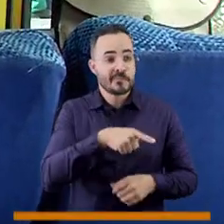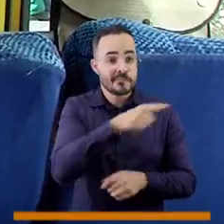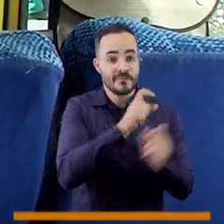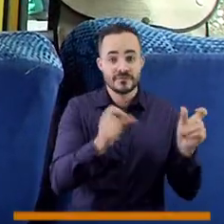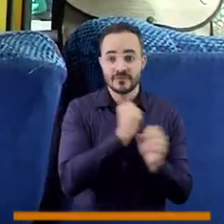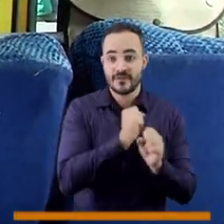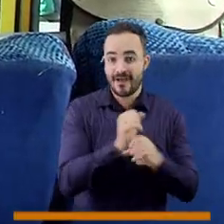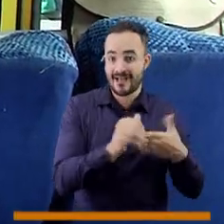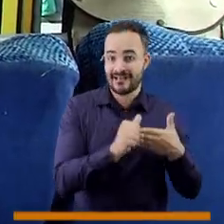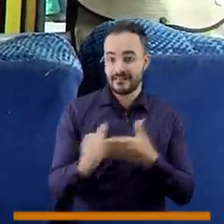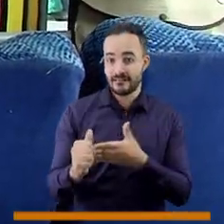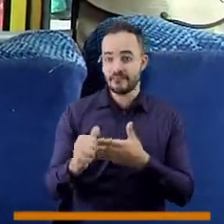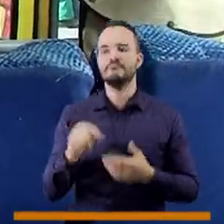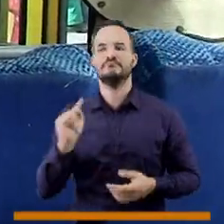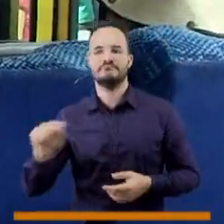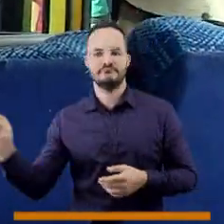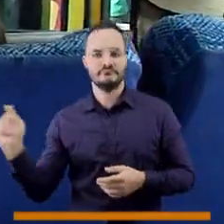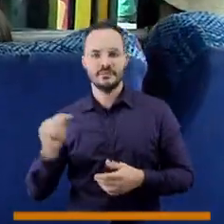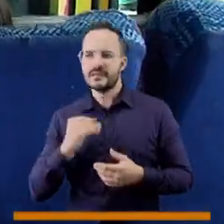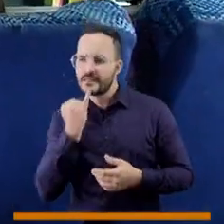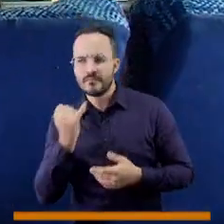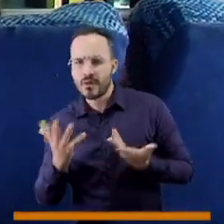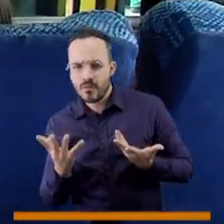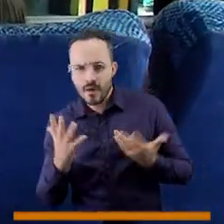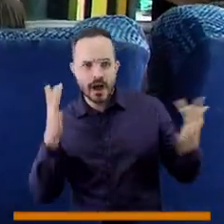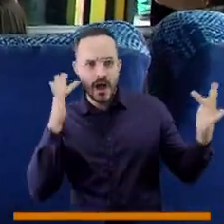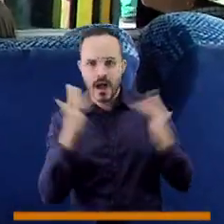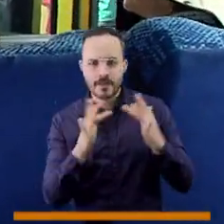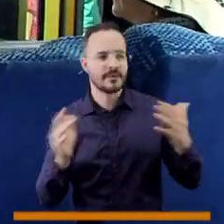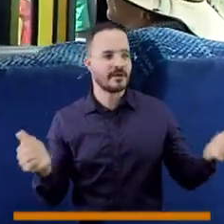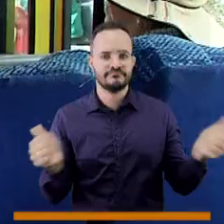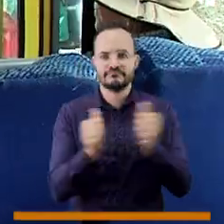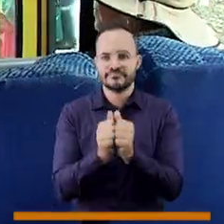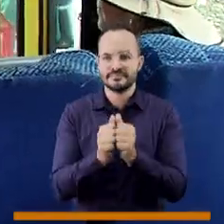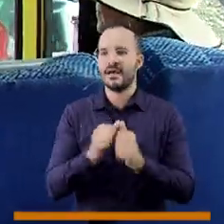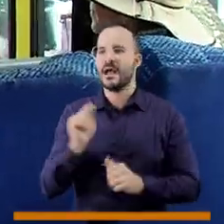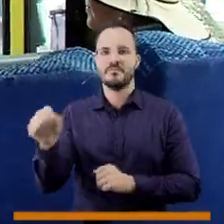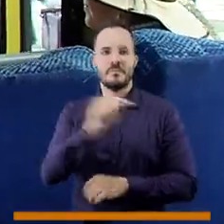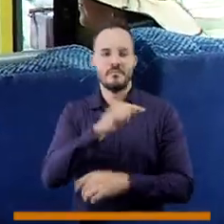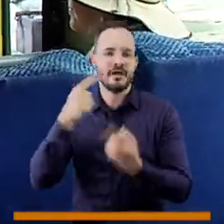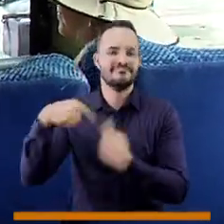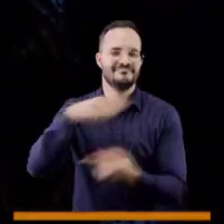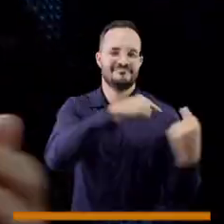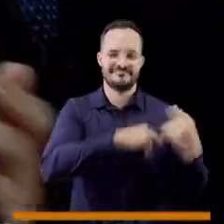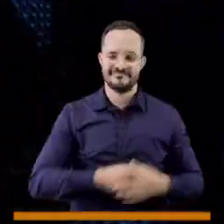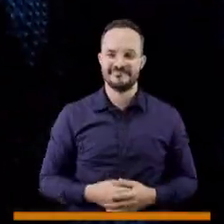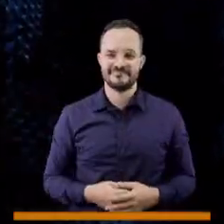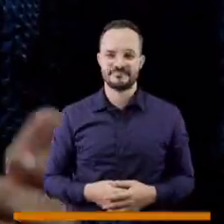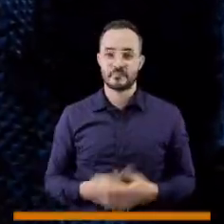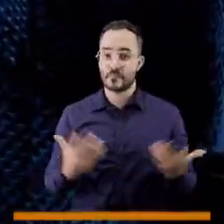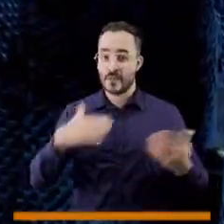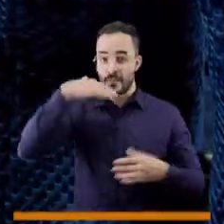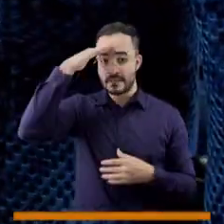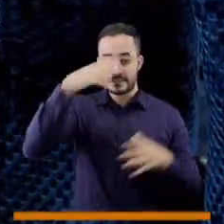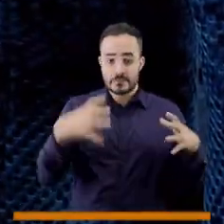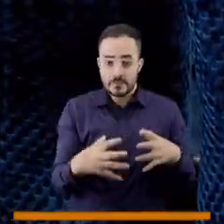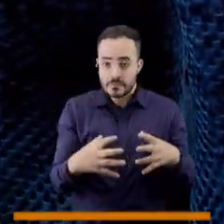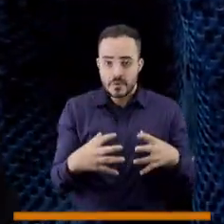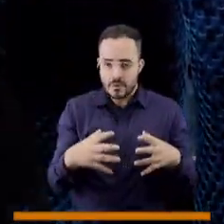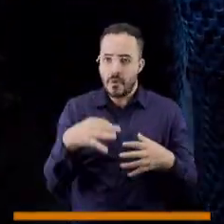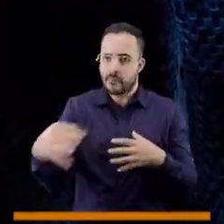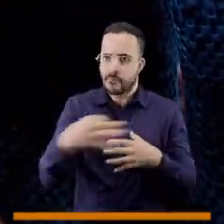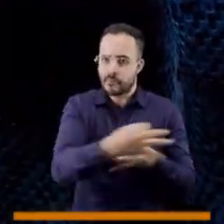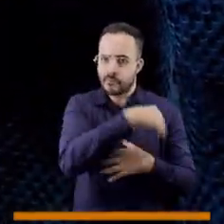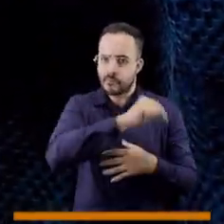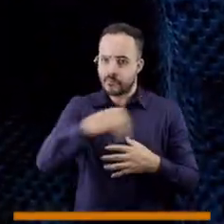guías. Contratamos guías bilingües que puedan darle a los usuarios el tour en los idiomas que sea requerido. Ya no solo recorren Medellín, sino